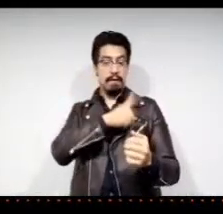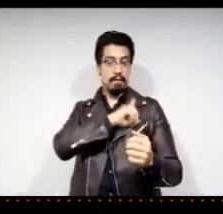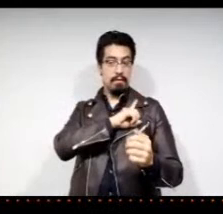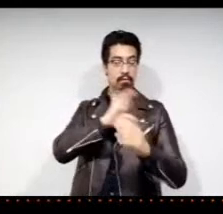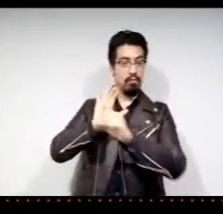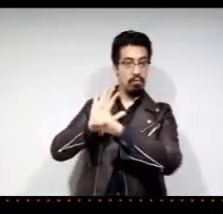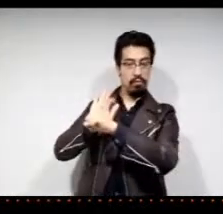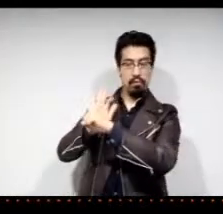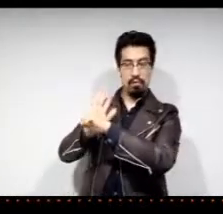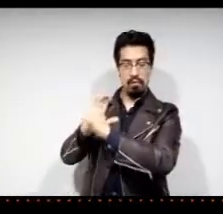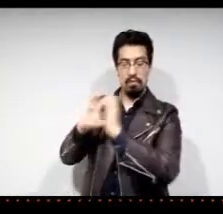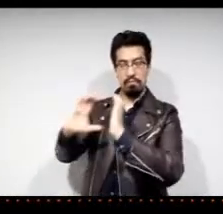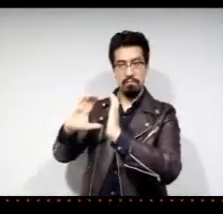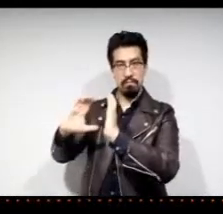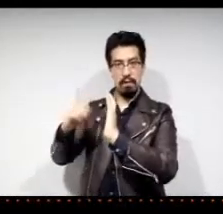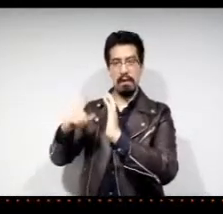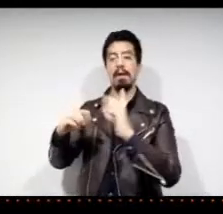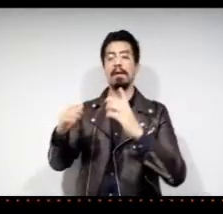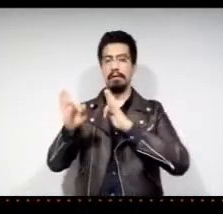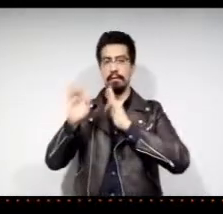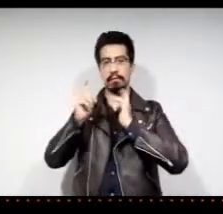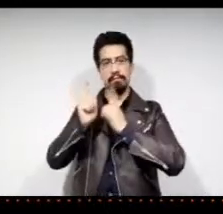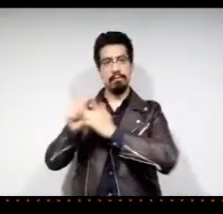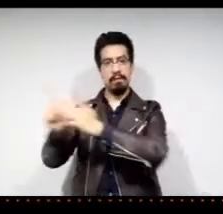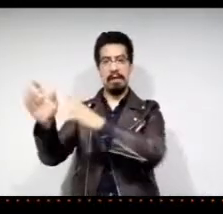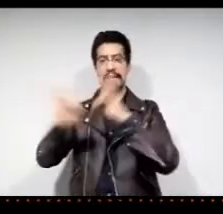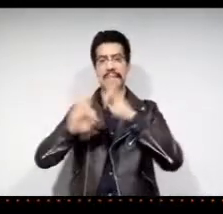continuar trabajando, haciendo cosas